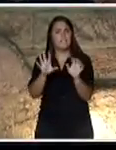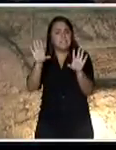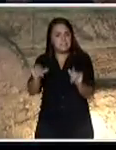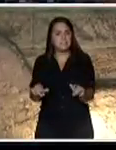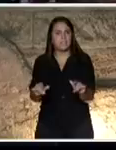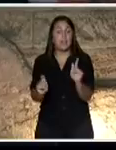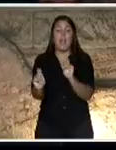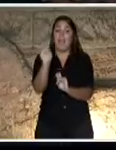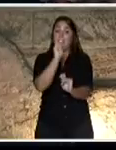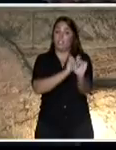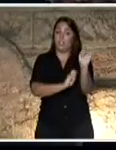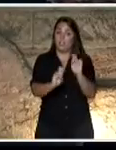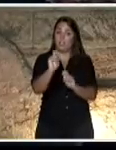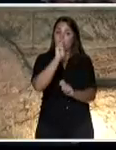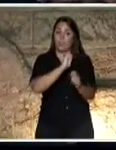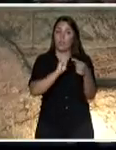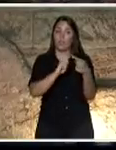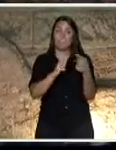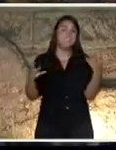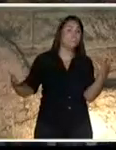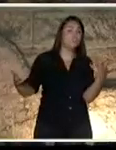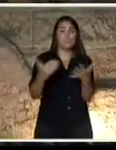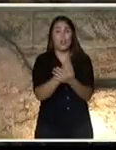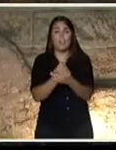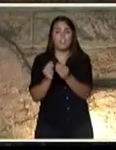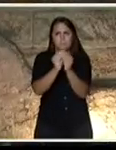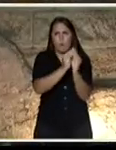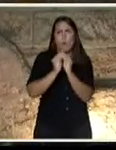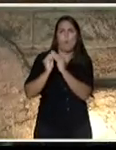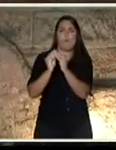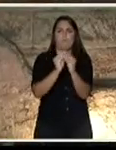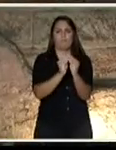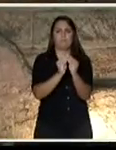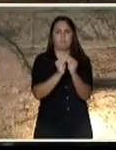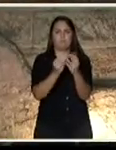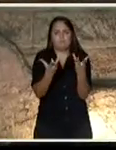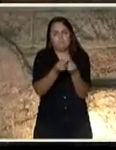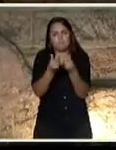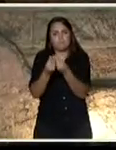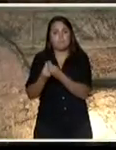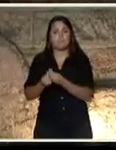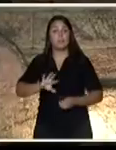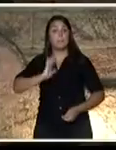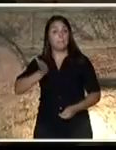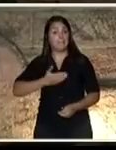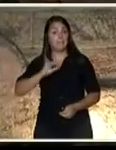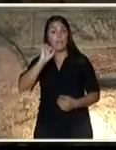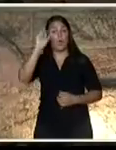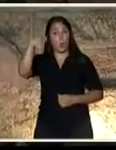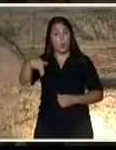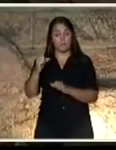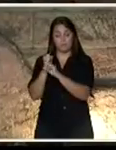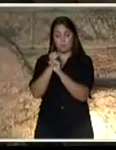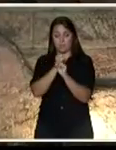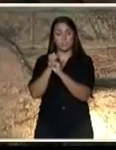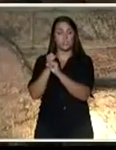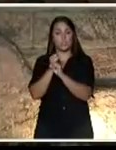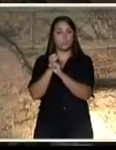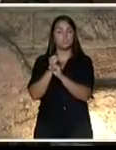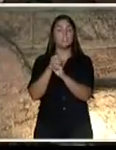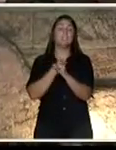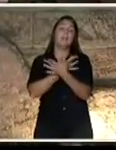Las asociaciones, todas nos uniremos también. Mañana, Juan, es la procesión de Nuestra Virgen